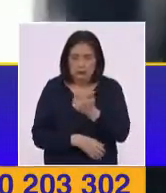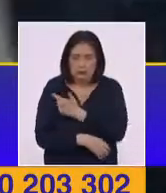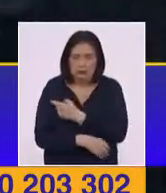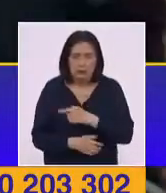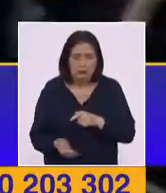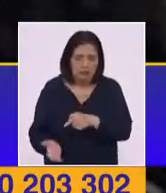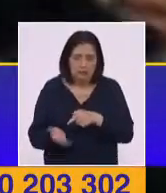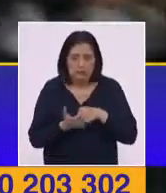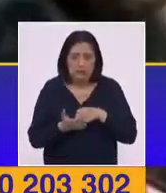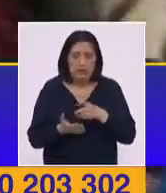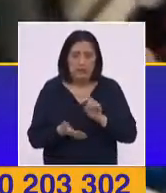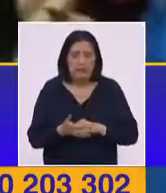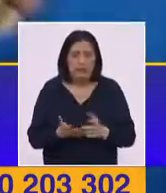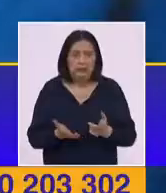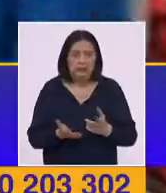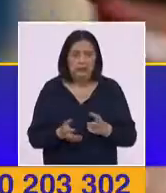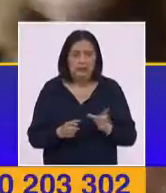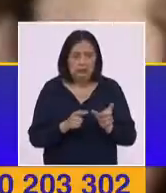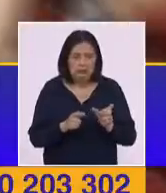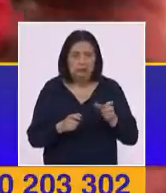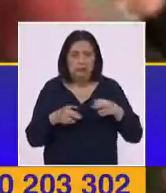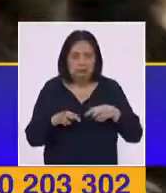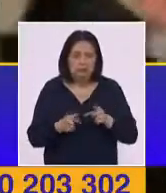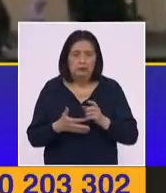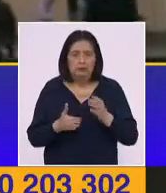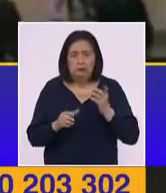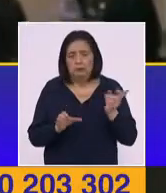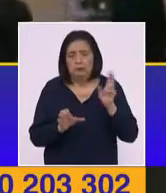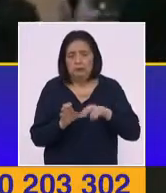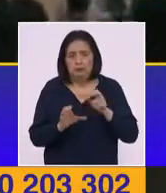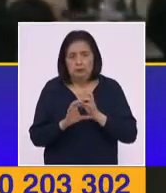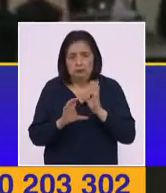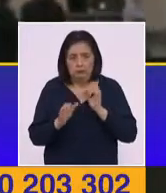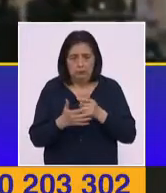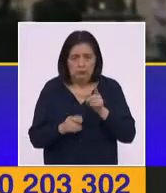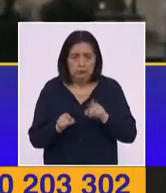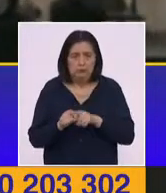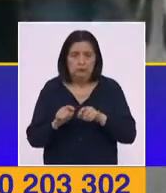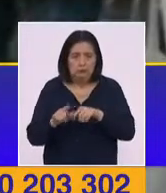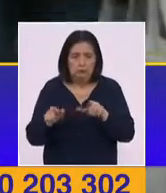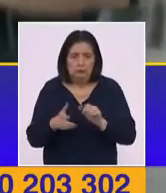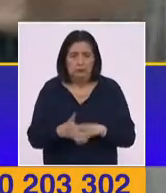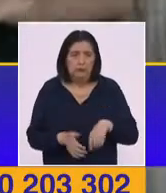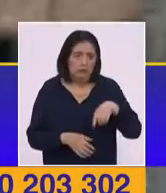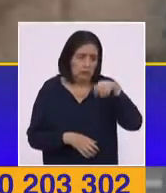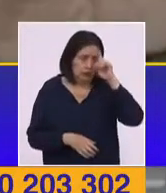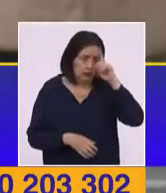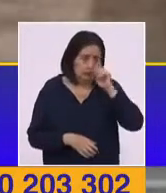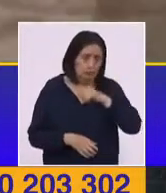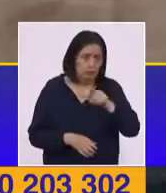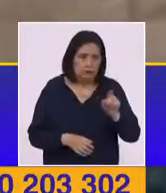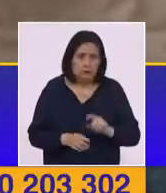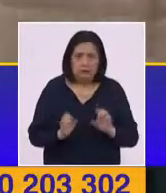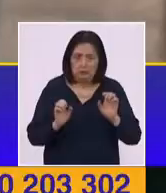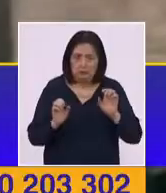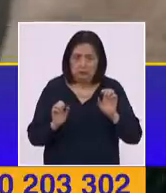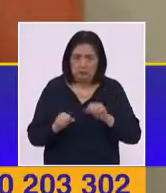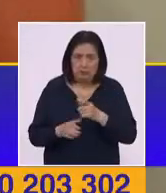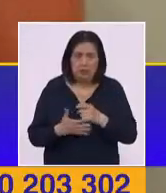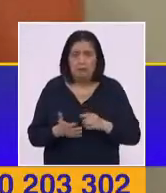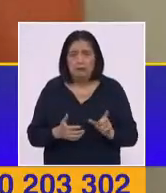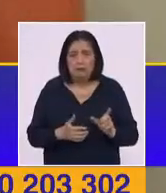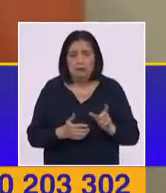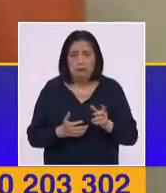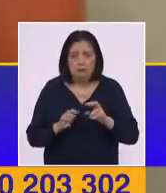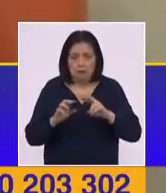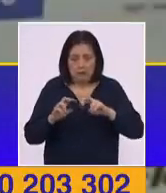con la obligatoriedad del pase sanitario para acceder al transporte y lugares públicos. Y en Alemania estos tendrán la posibilidad de presentar un